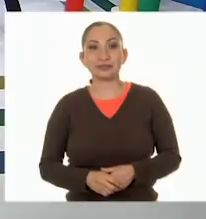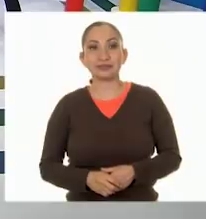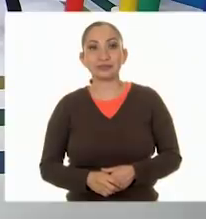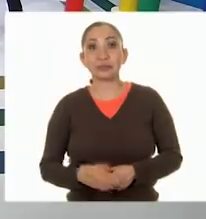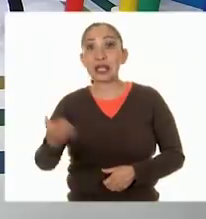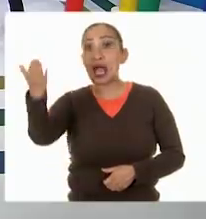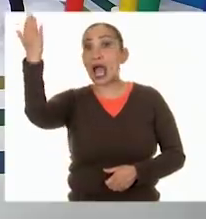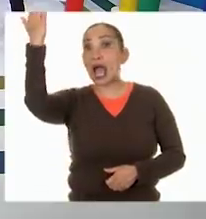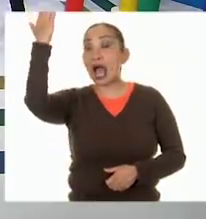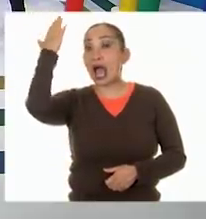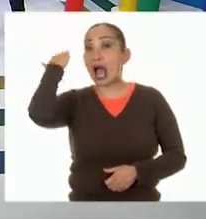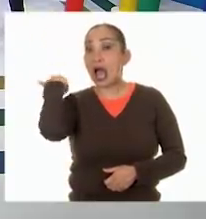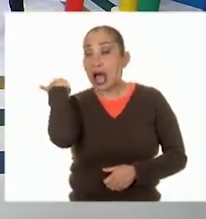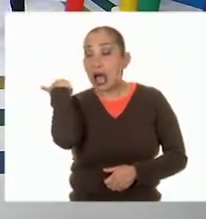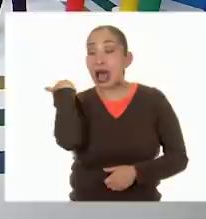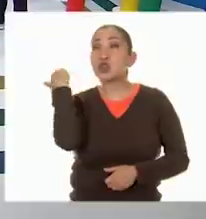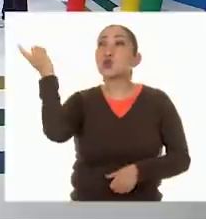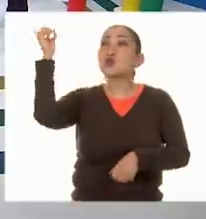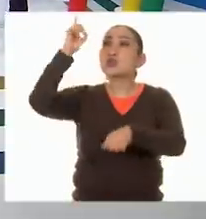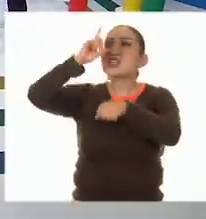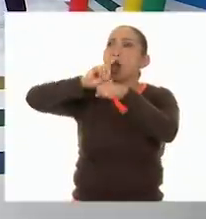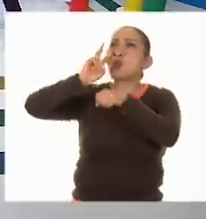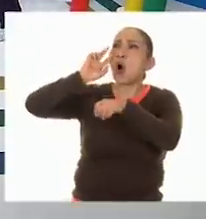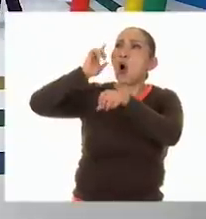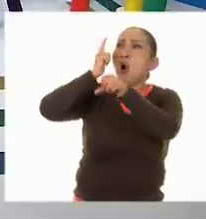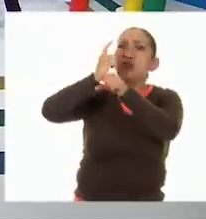Érase una vez un día muy soleado.